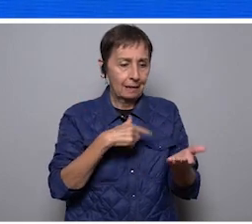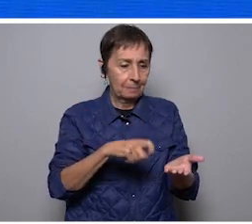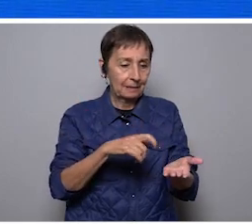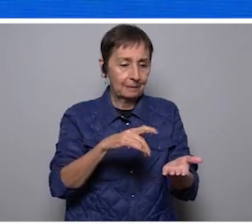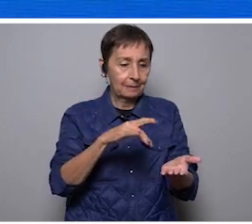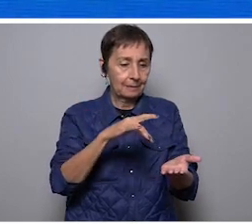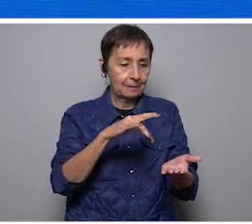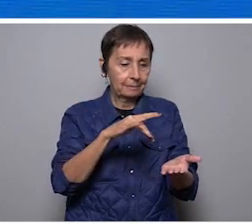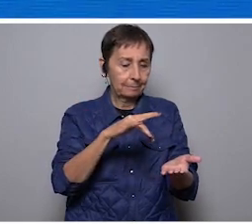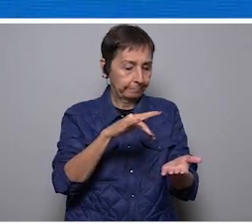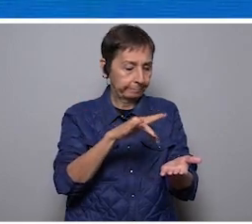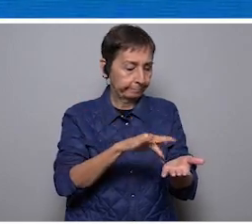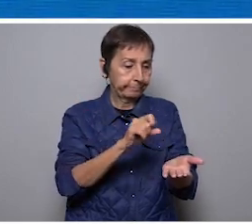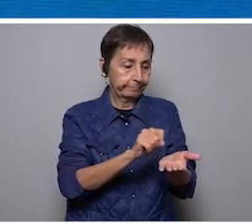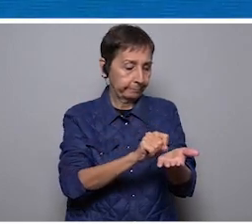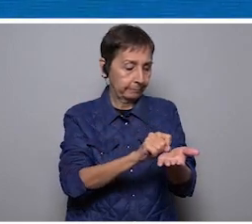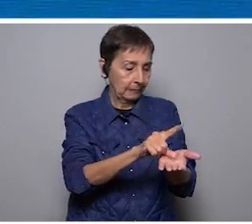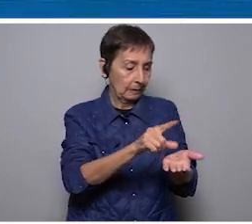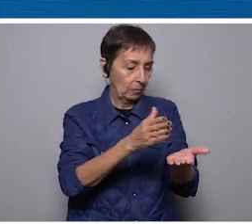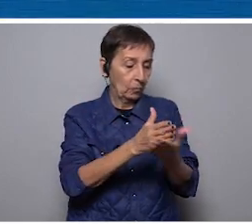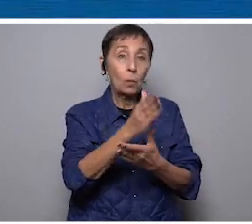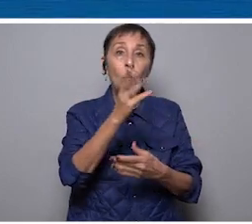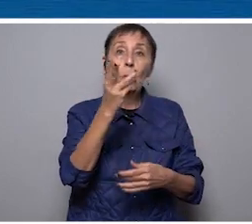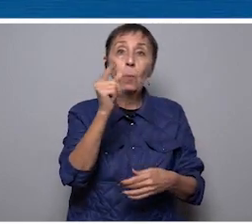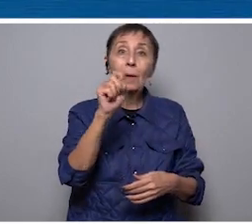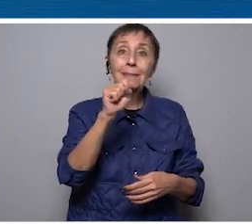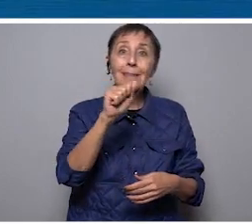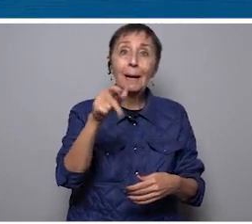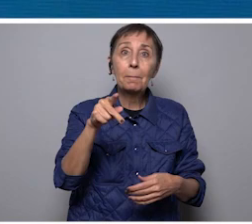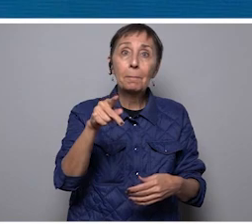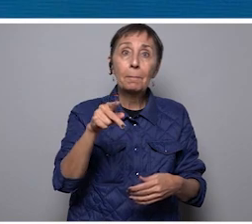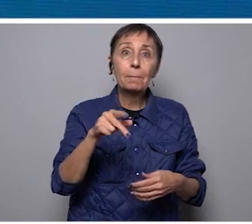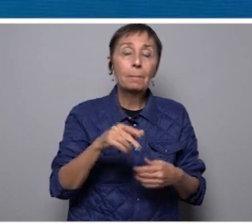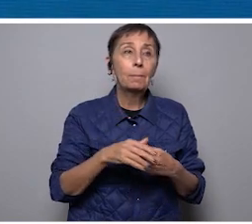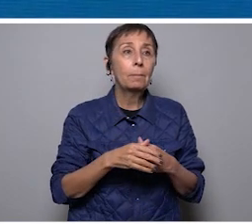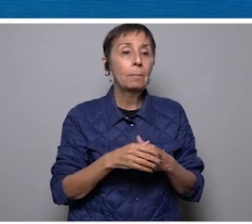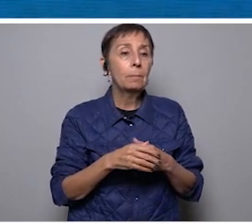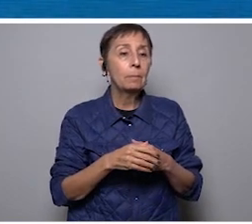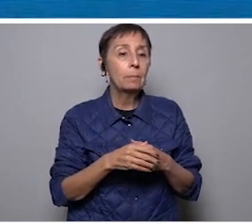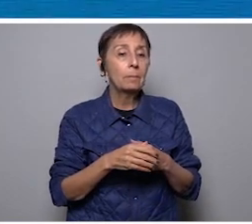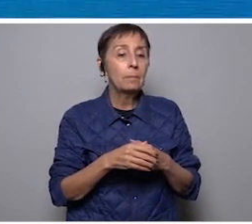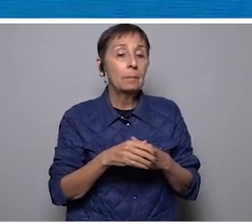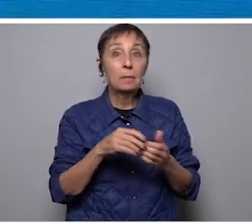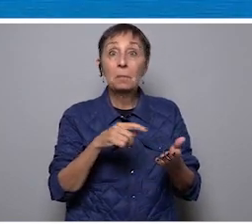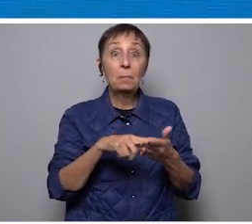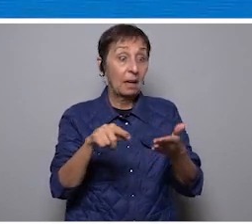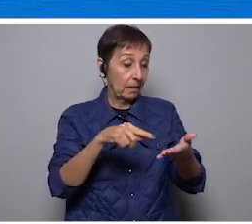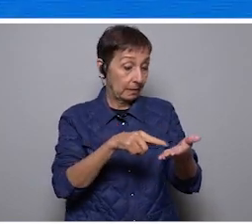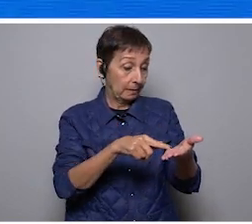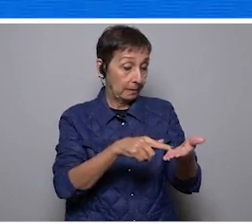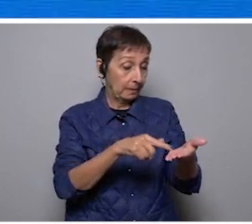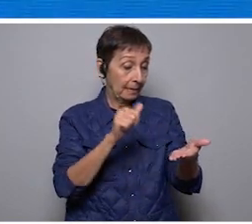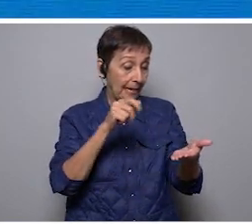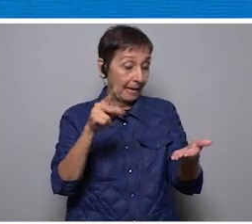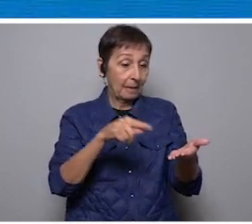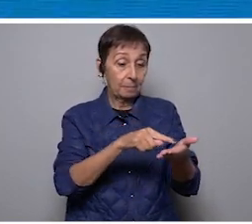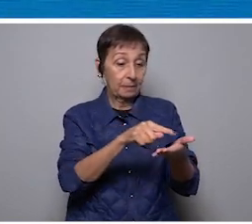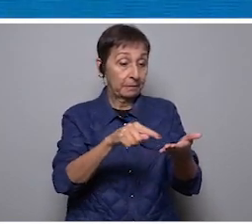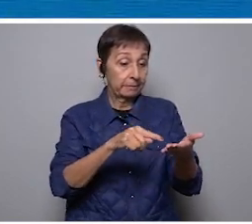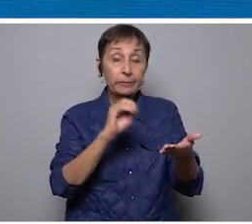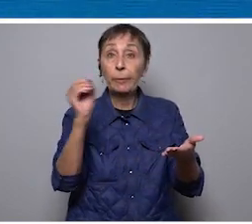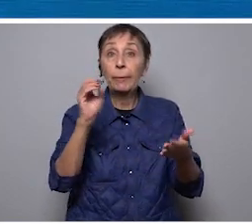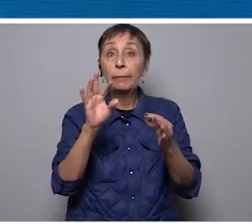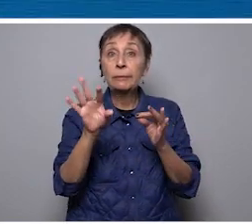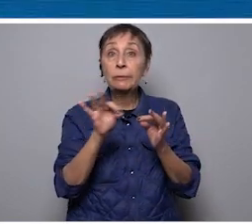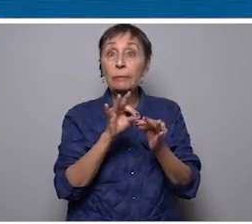se da cuenta que el aplicativo con el que que desarrolló con otra persona no tenía esa funcionalidad y ese momento